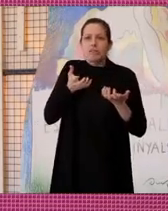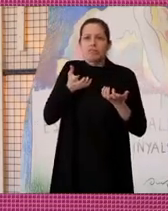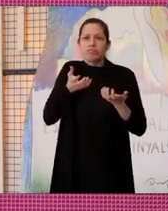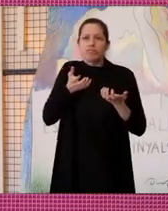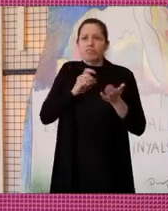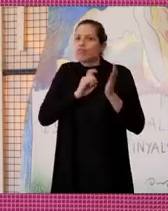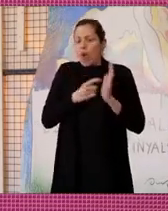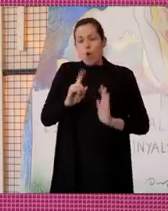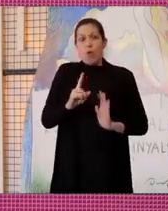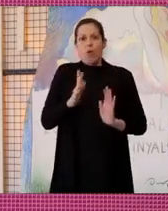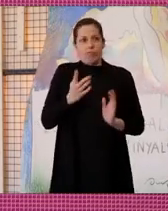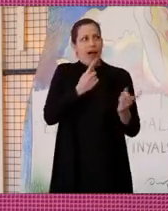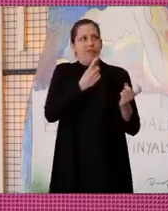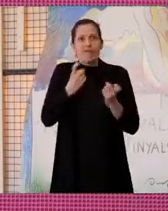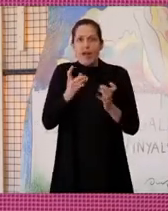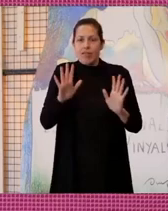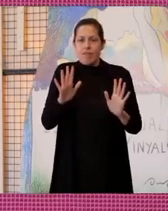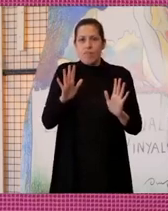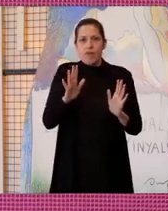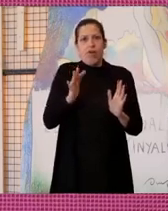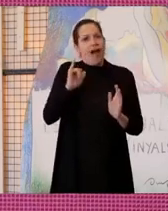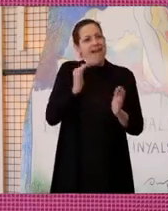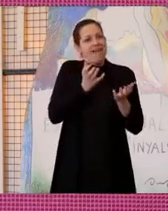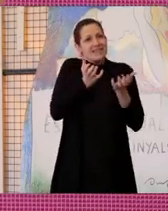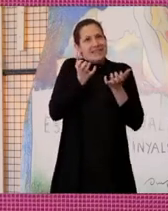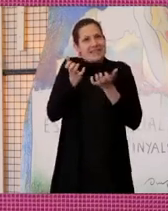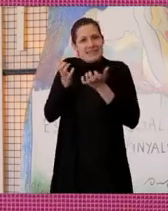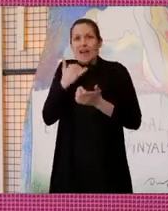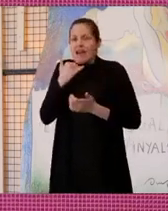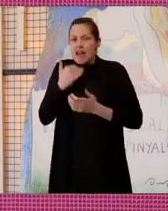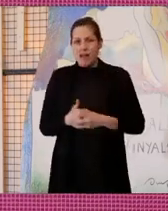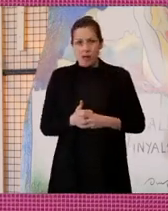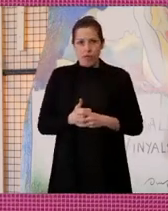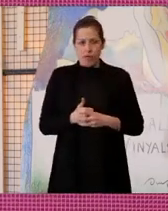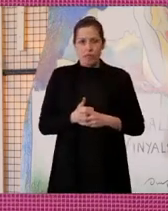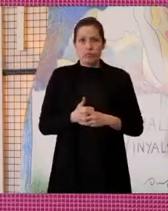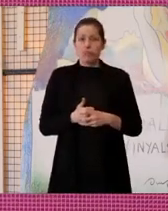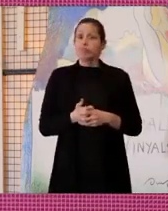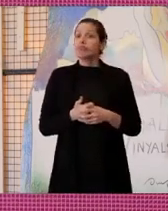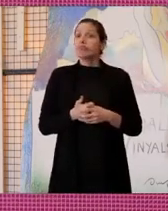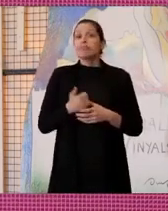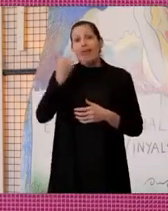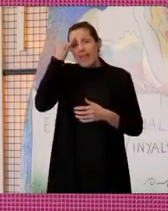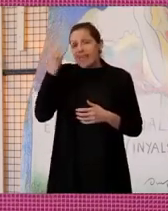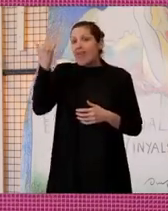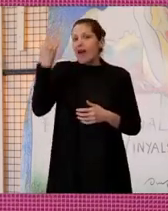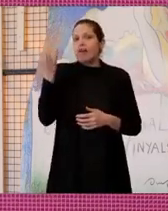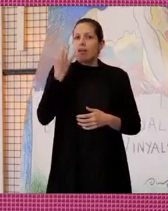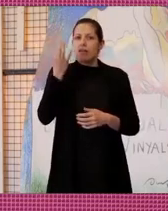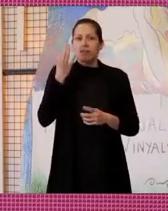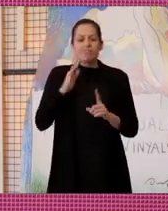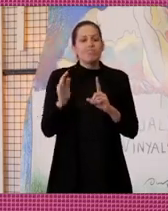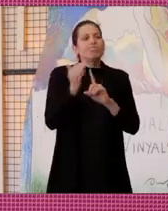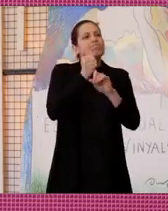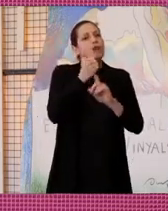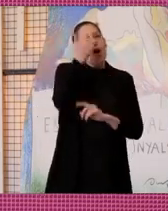tan original La idea es conseguir la igualdad entre los hombres y las mujeres y